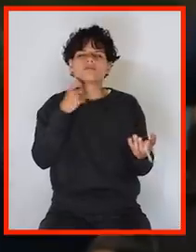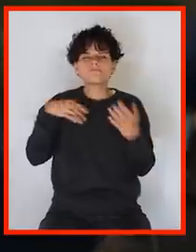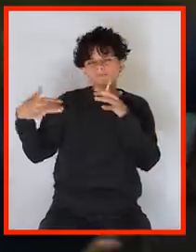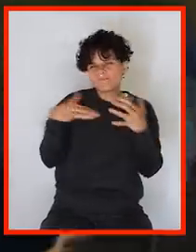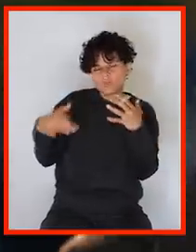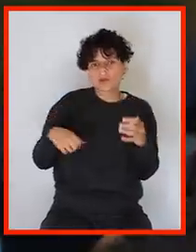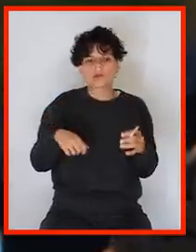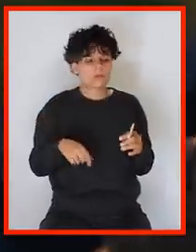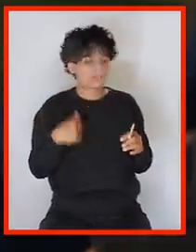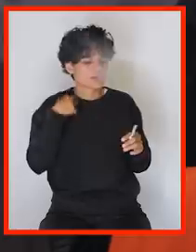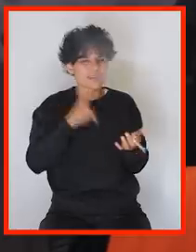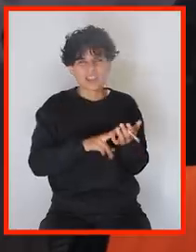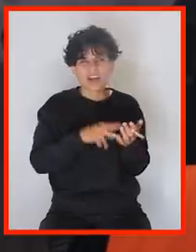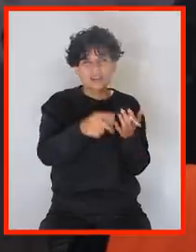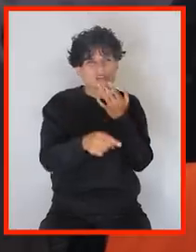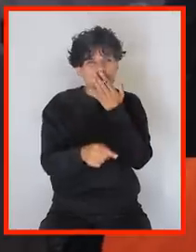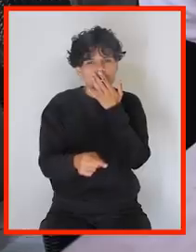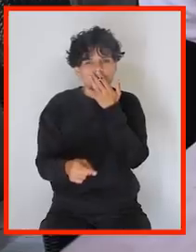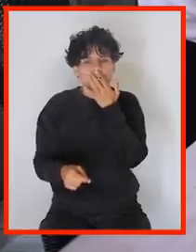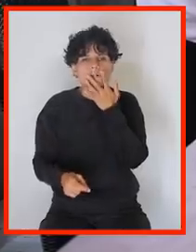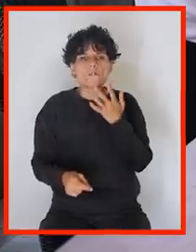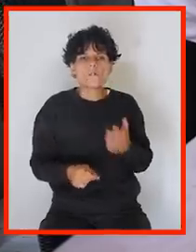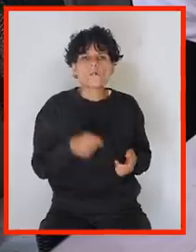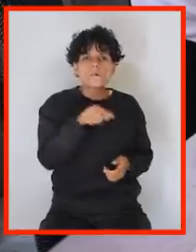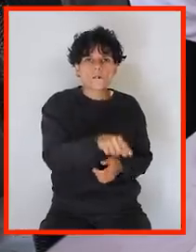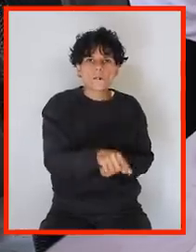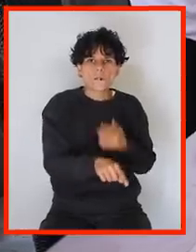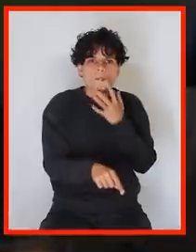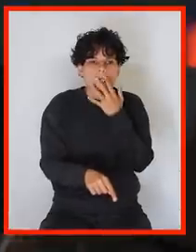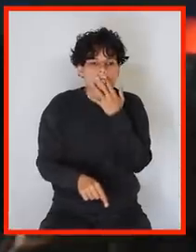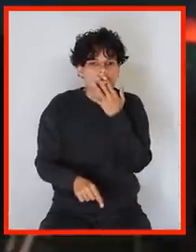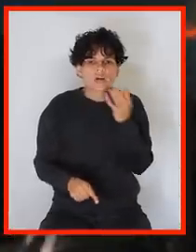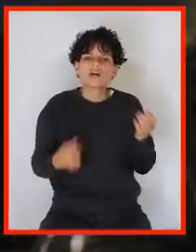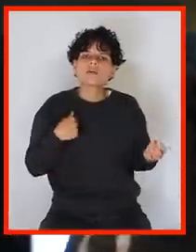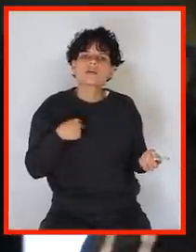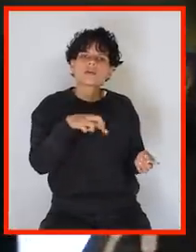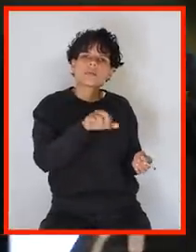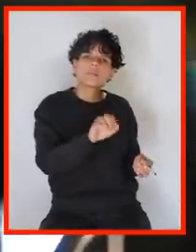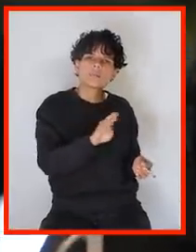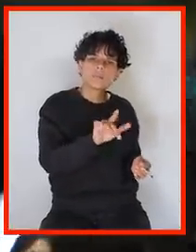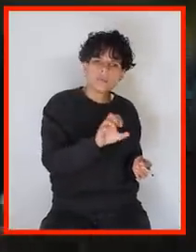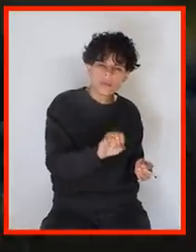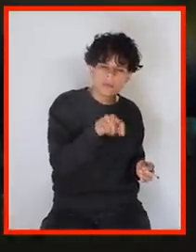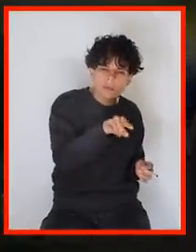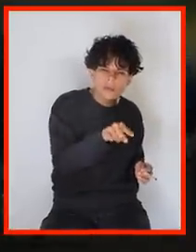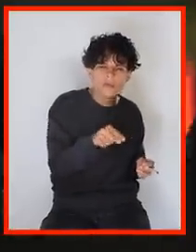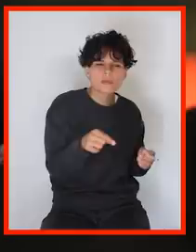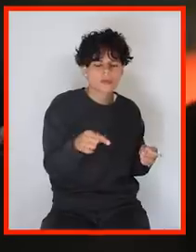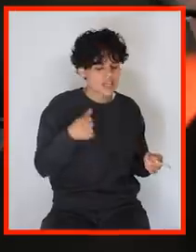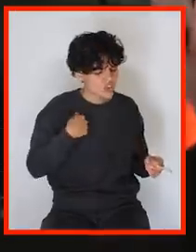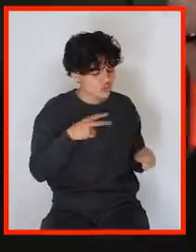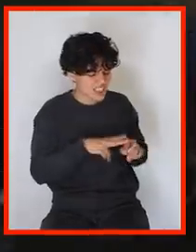Y con el Pablo igual nos llevamos bien, pues. Conversábamos y toda la weá. Y como que yo producí esa tiradera y el Pablo así como